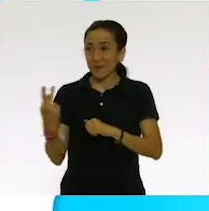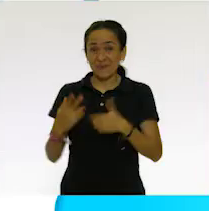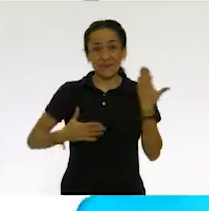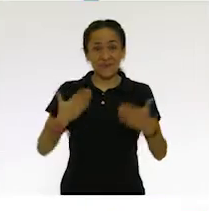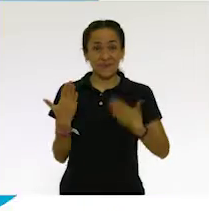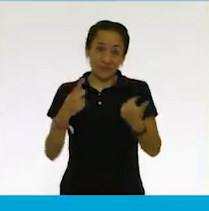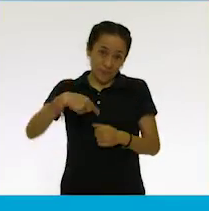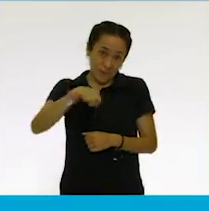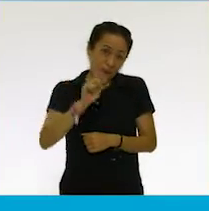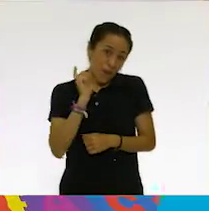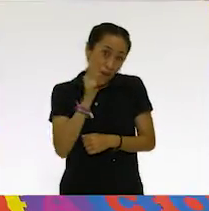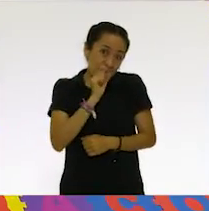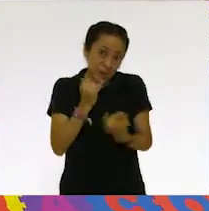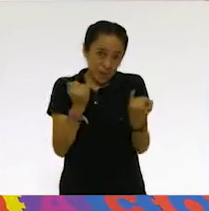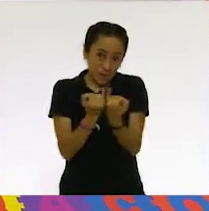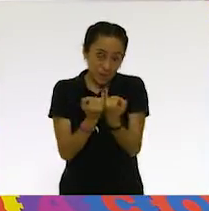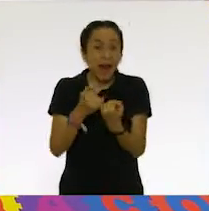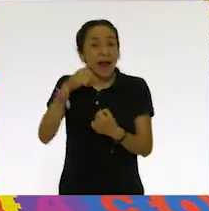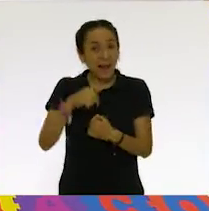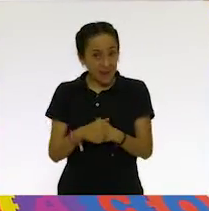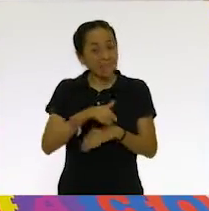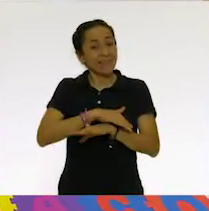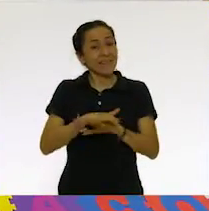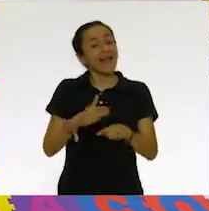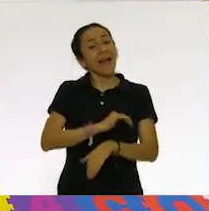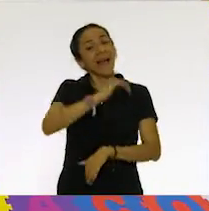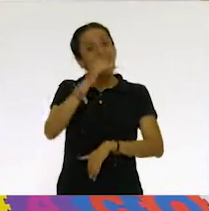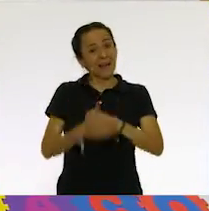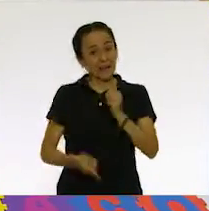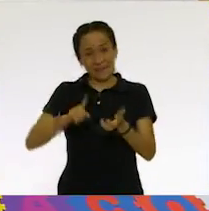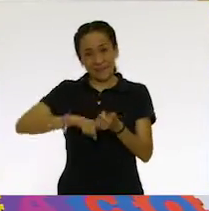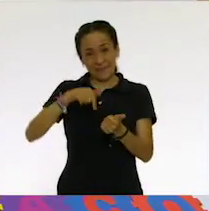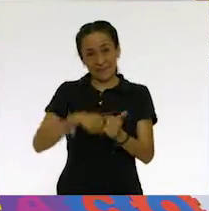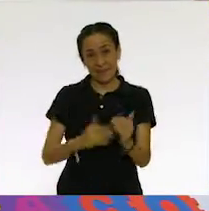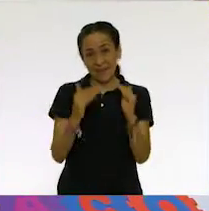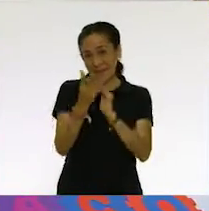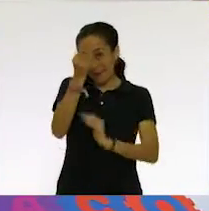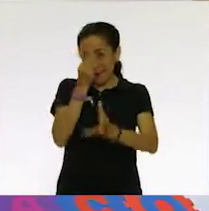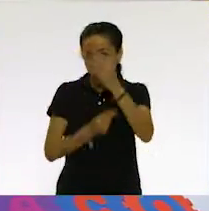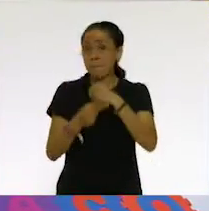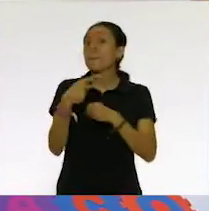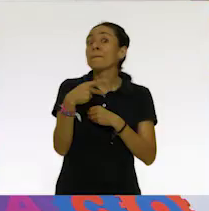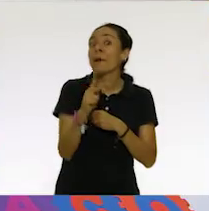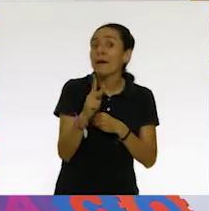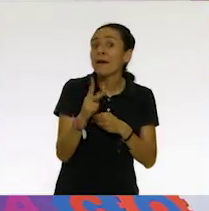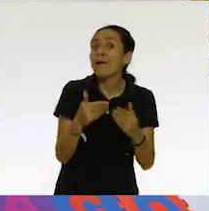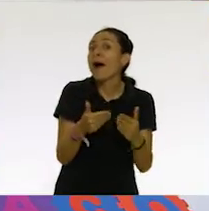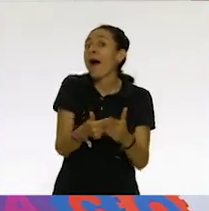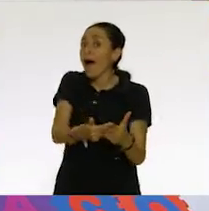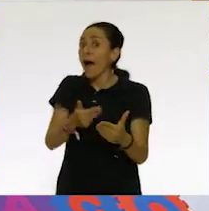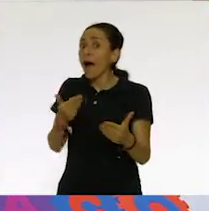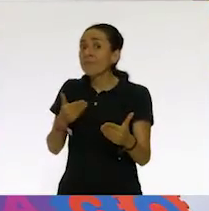Casa. Pero antes, maestra Leni, ha llegado el momento de...